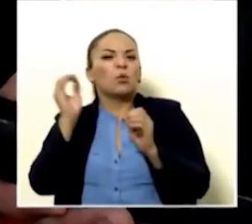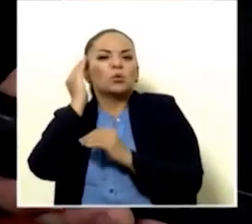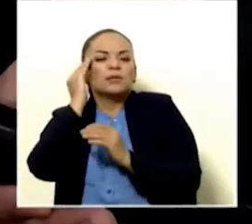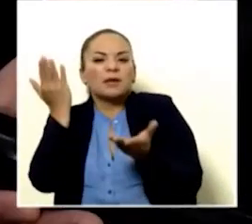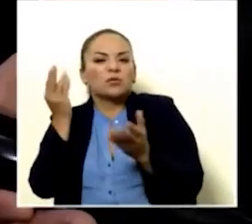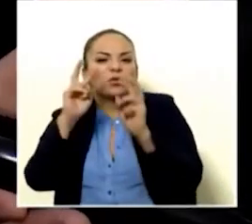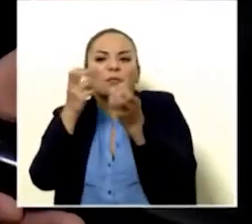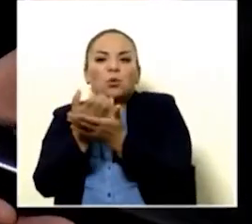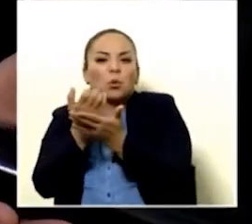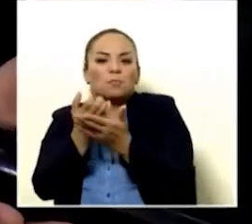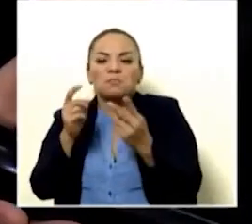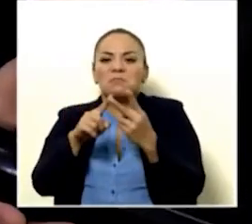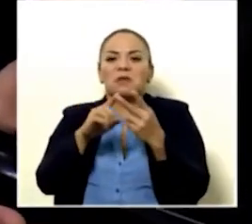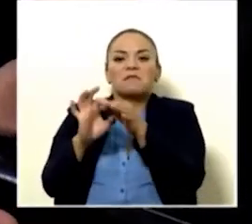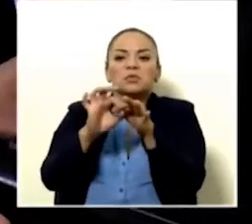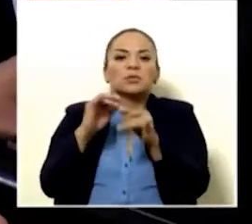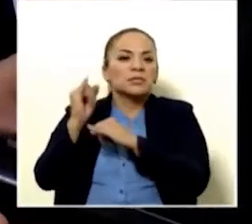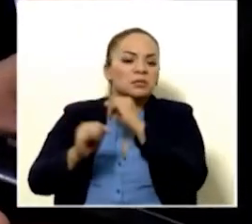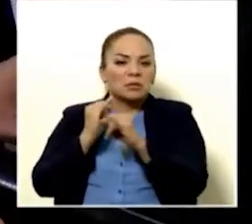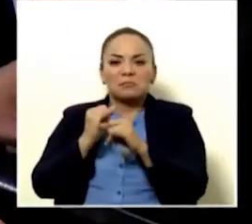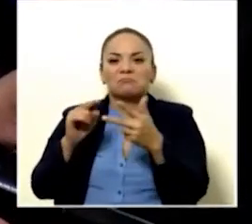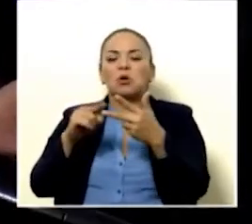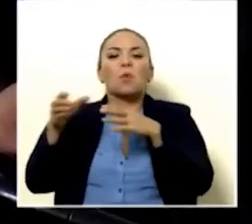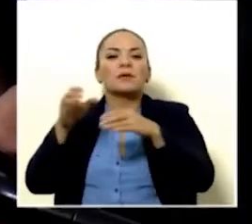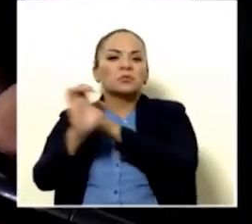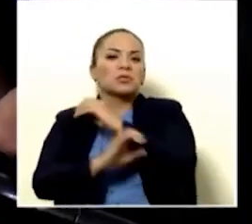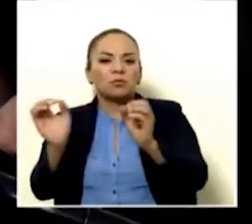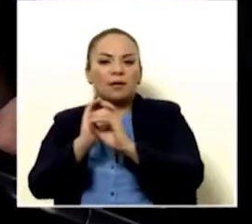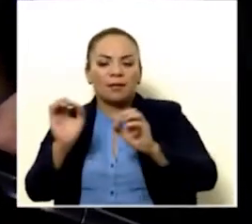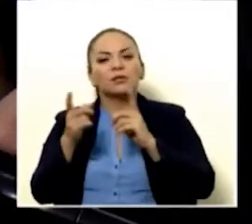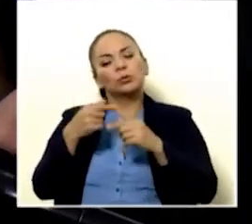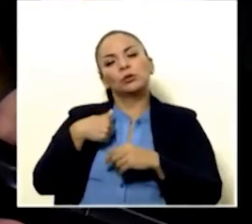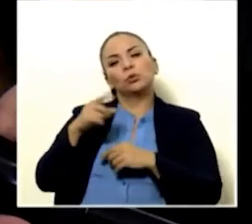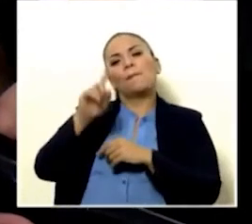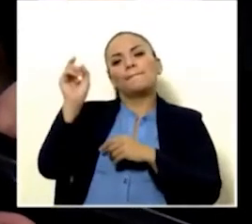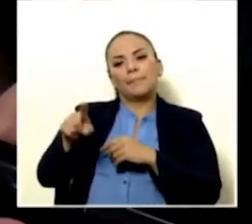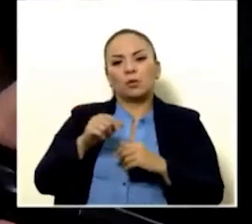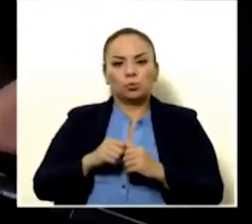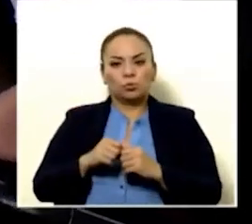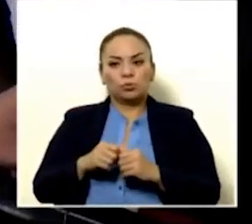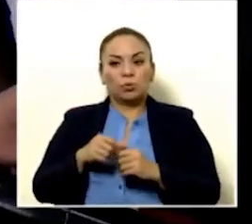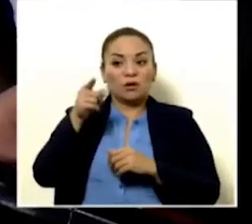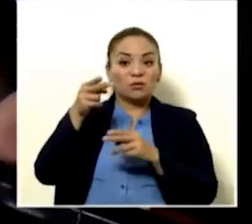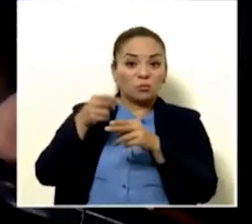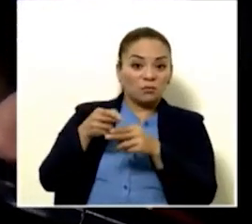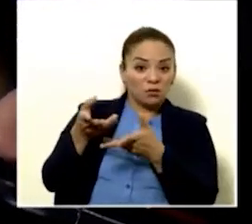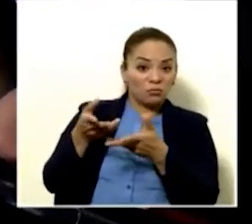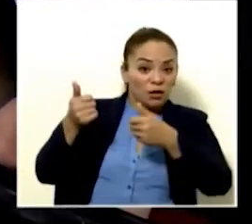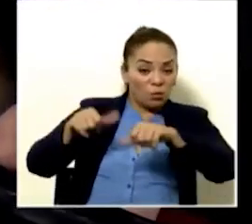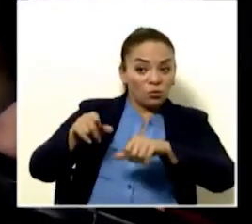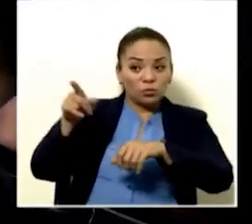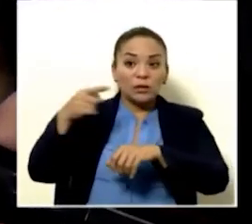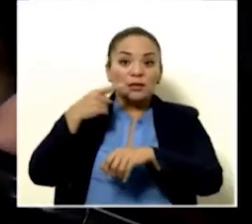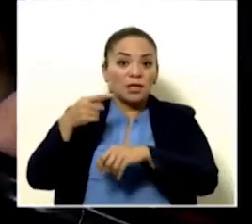conocimiento de economía, de relaciones internacionales, ni de comercio exterior. Yo le quiero preguntar si esto va de acuerdo al discurso que usted ha dicho, que usted va